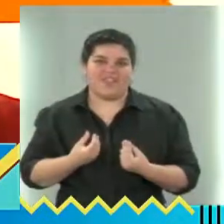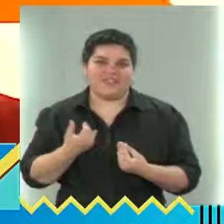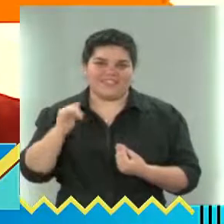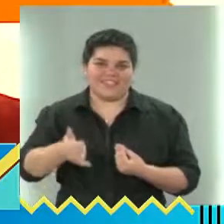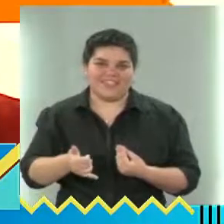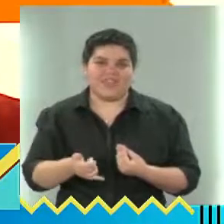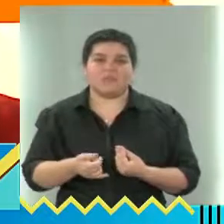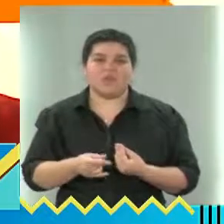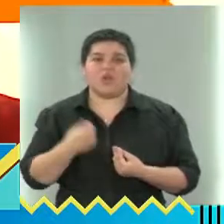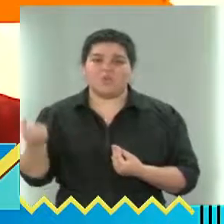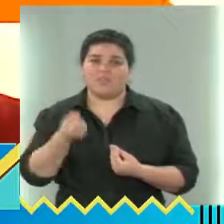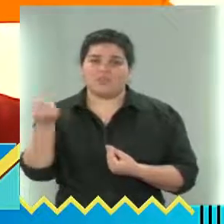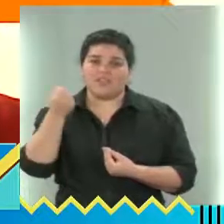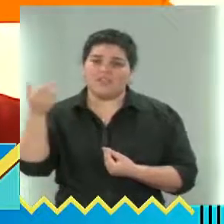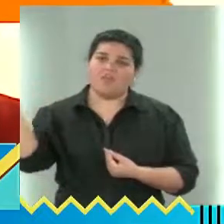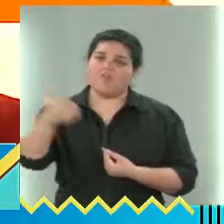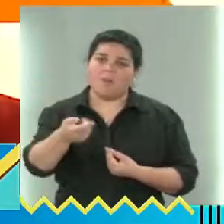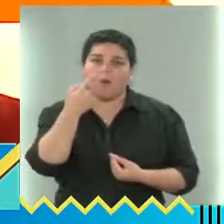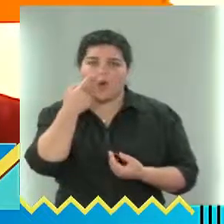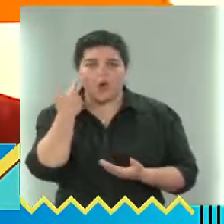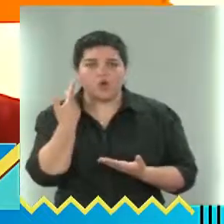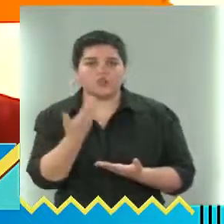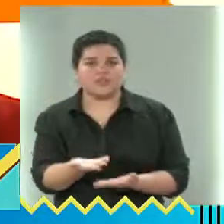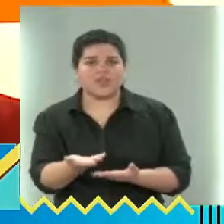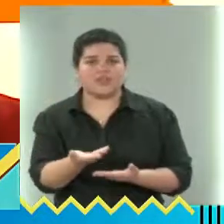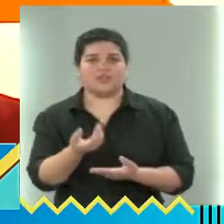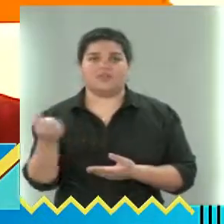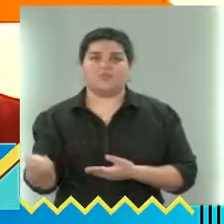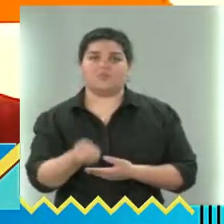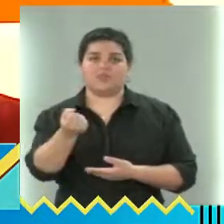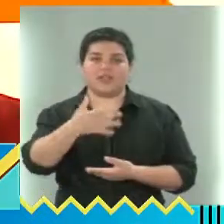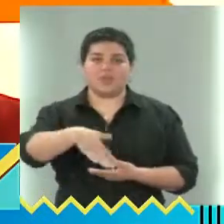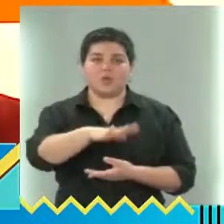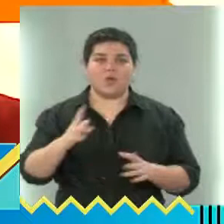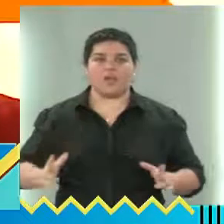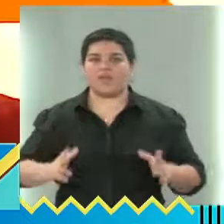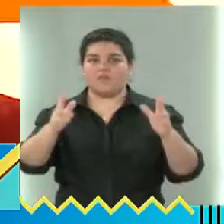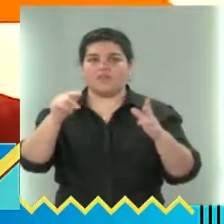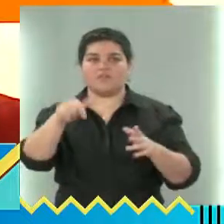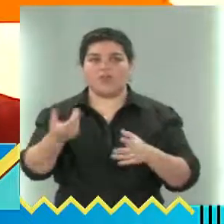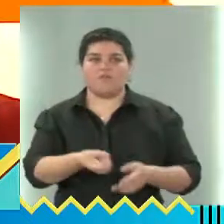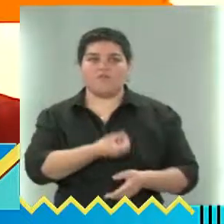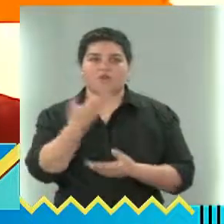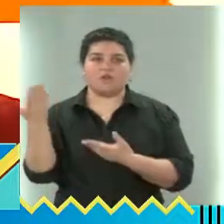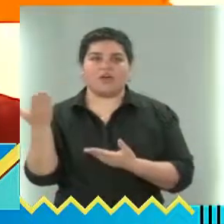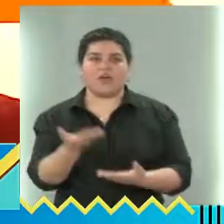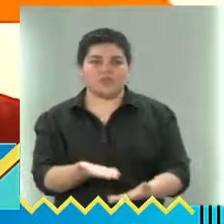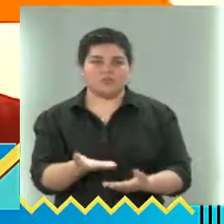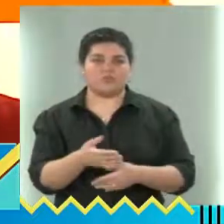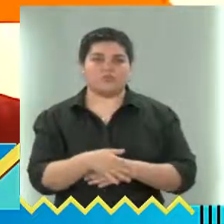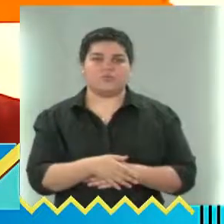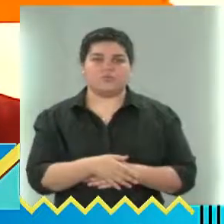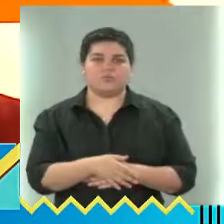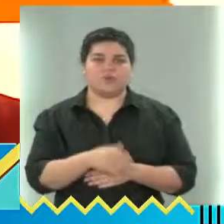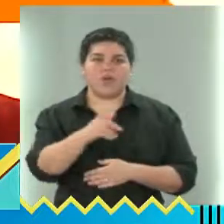acerquen porque realmente, como dijo también Pedro, es un edificio que ha sido construido para recibir donantes voluntarios. Lo saca